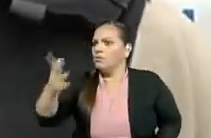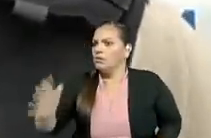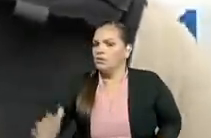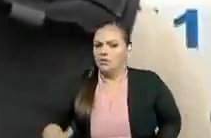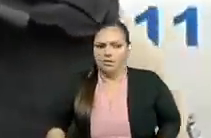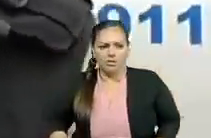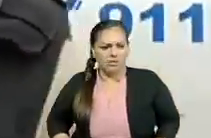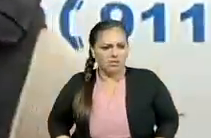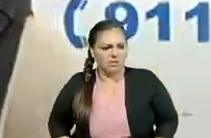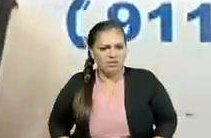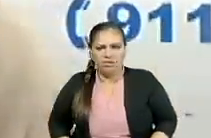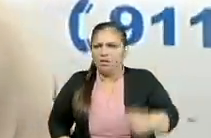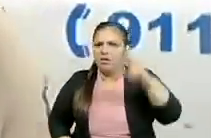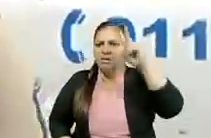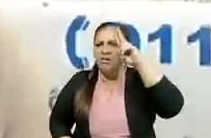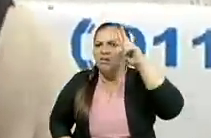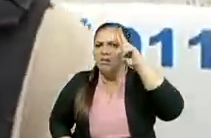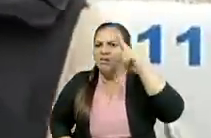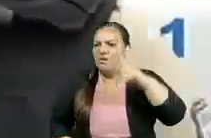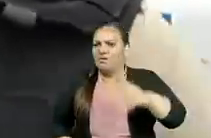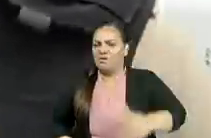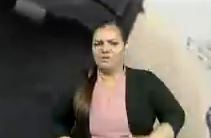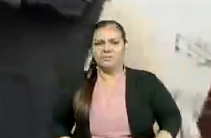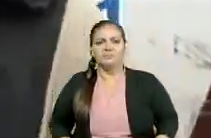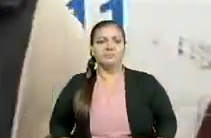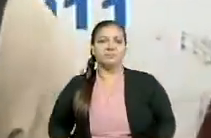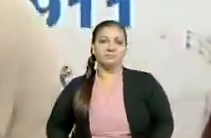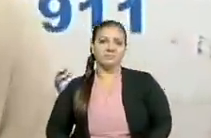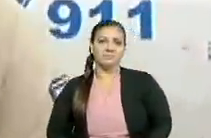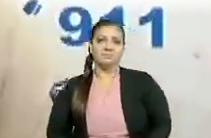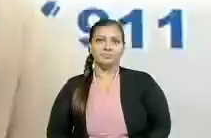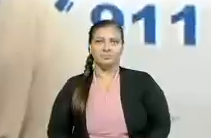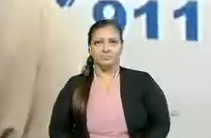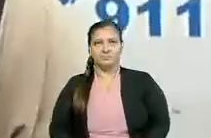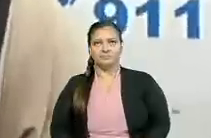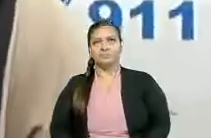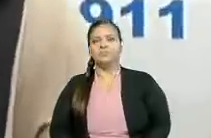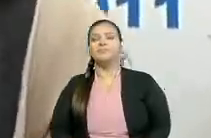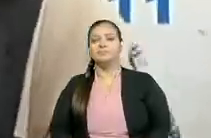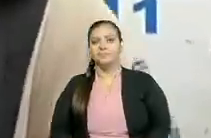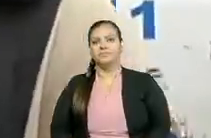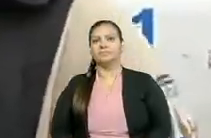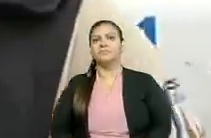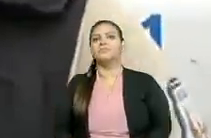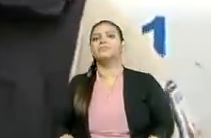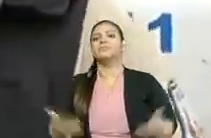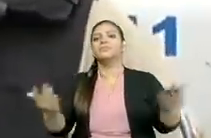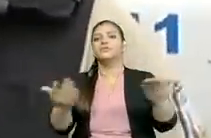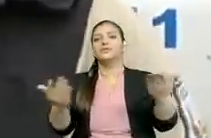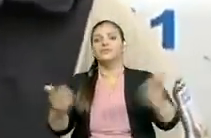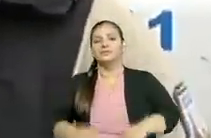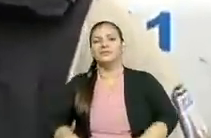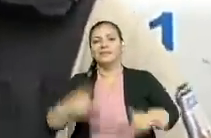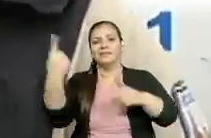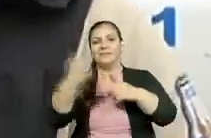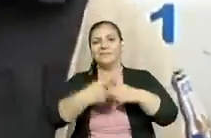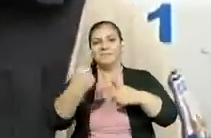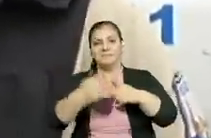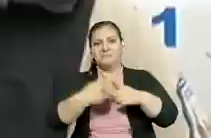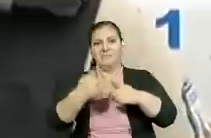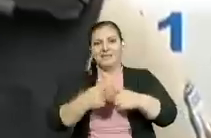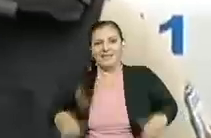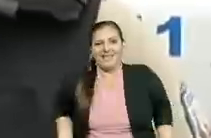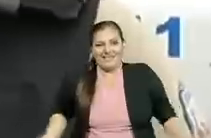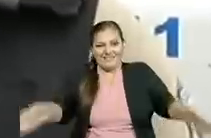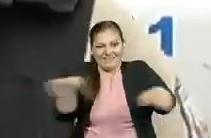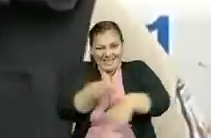él. Aduciendo de que él era un miembro de la policía, haciendo que el ciudadano adquiera más confianza con él. Entonces ya llegar al mercado artesanal